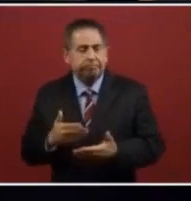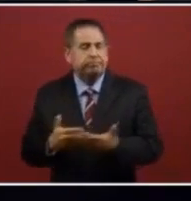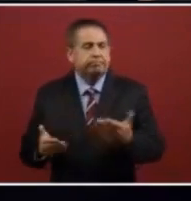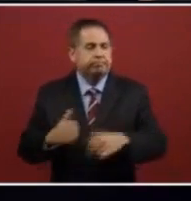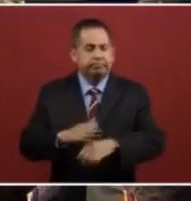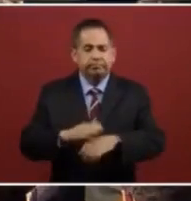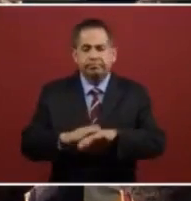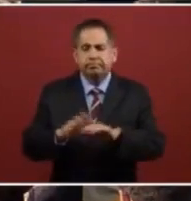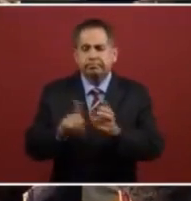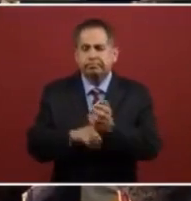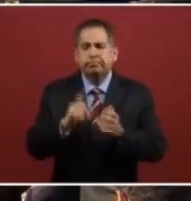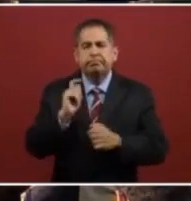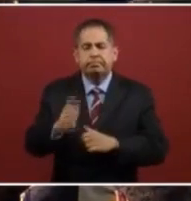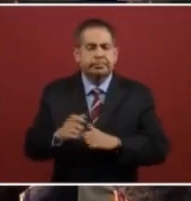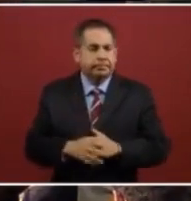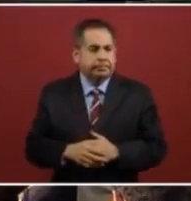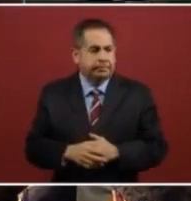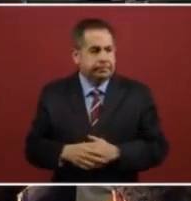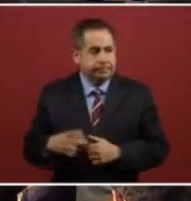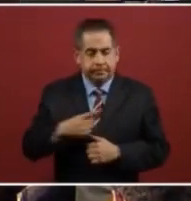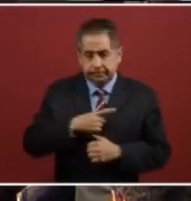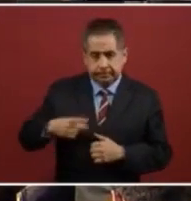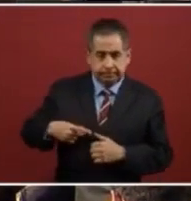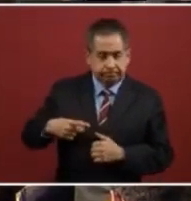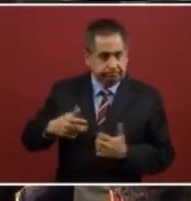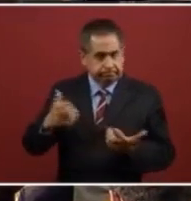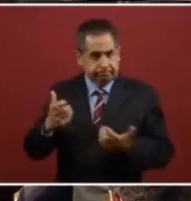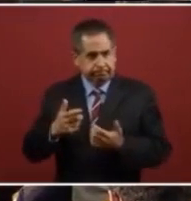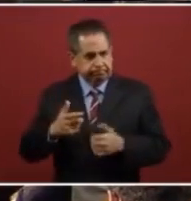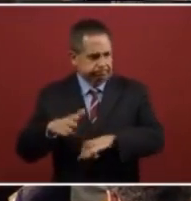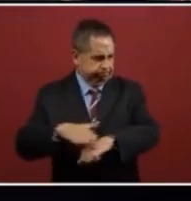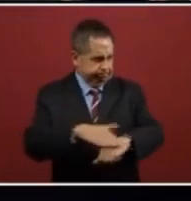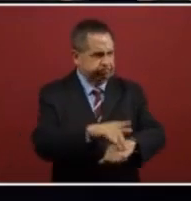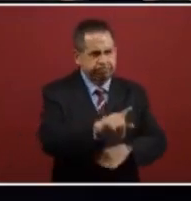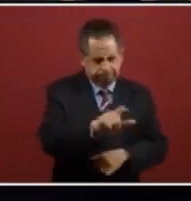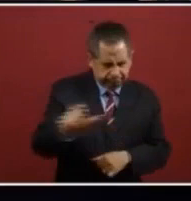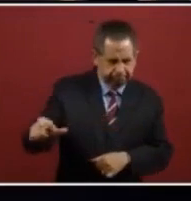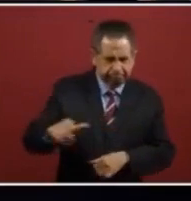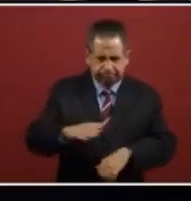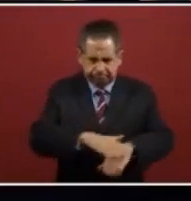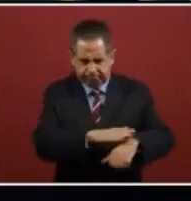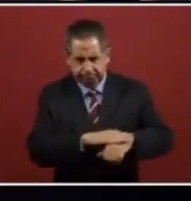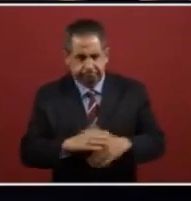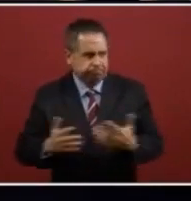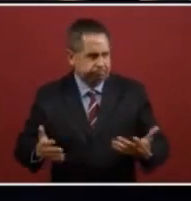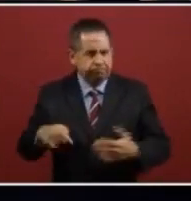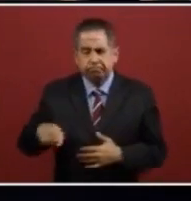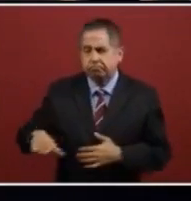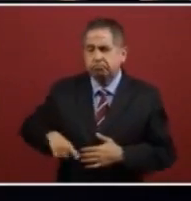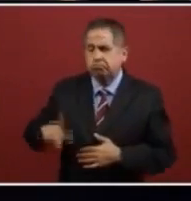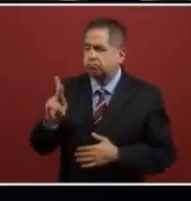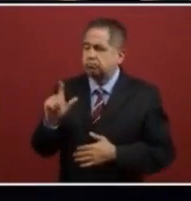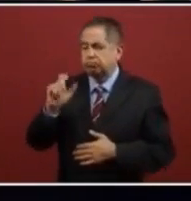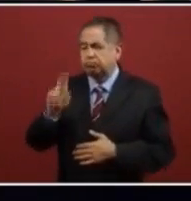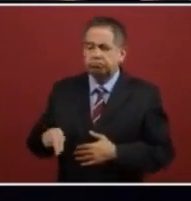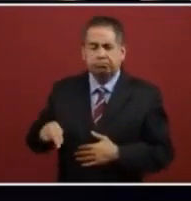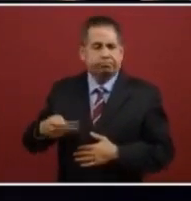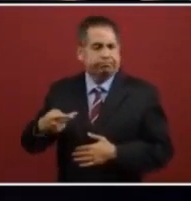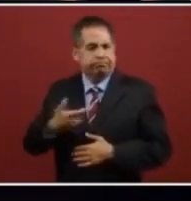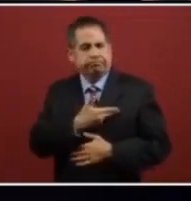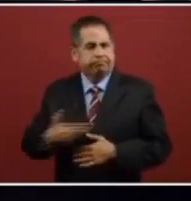a los contribuyentes a que realicen sus pagos, ¿cuáles serán las medidas o cuál será el plan que tendrá la Presidencia de la